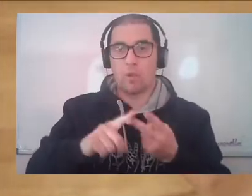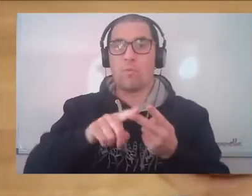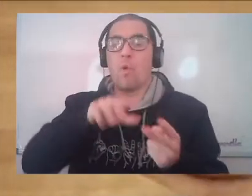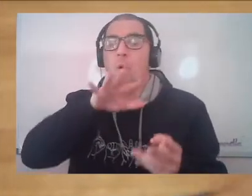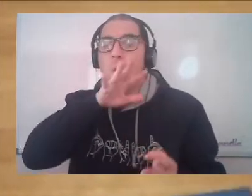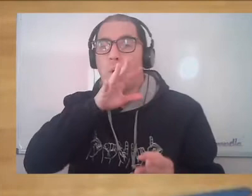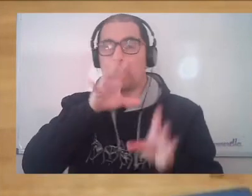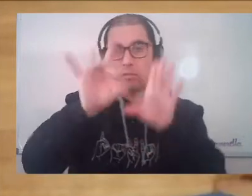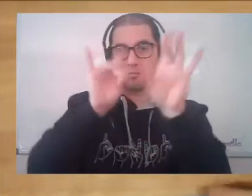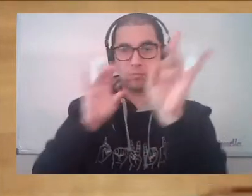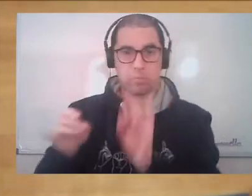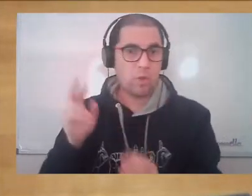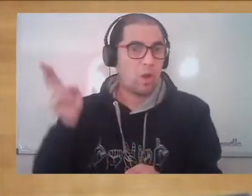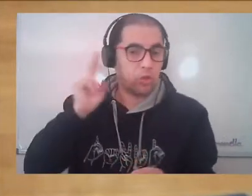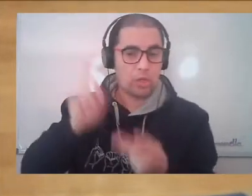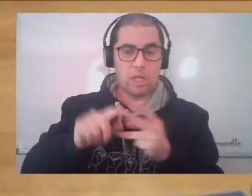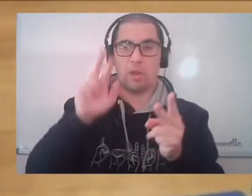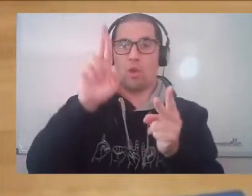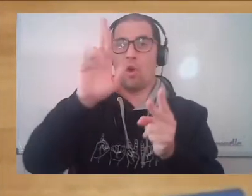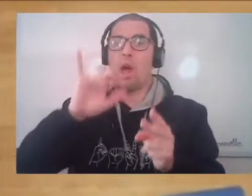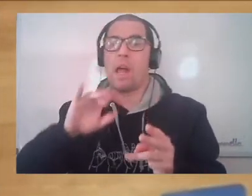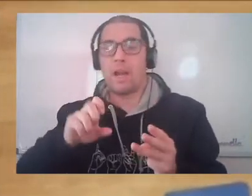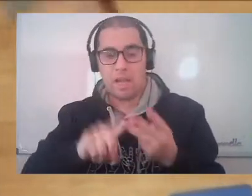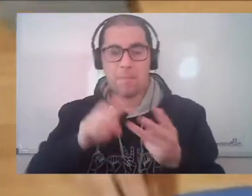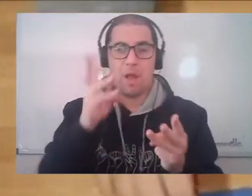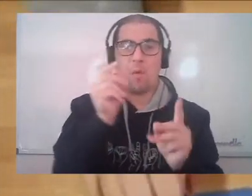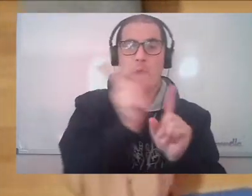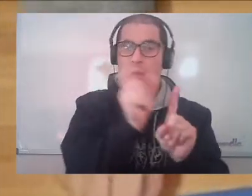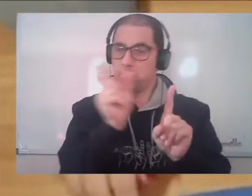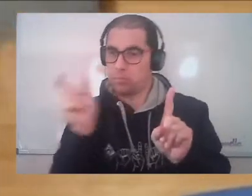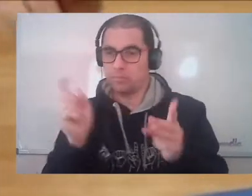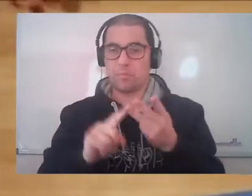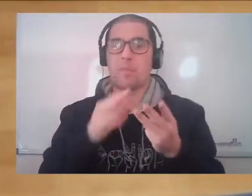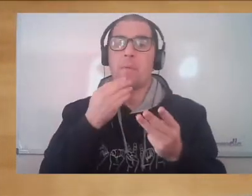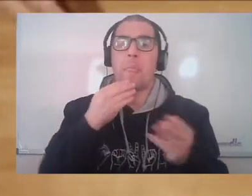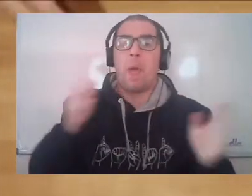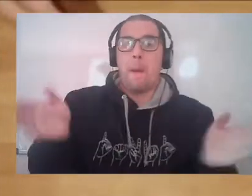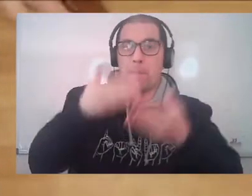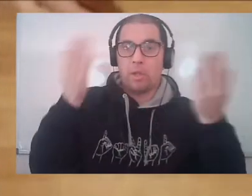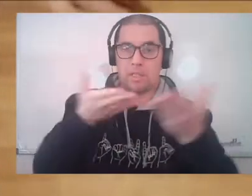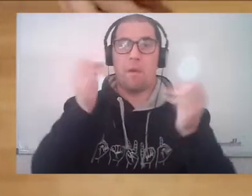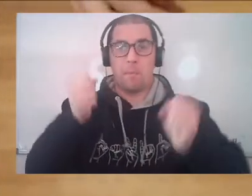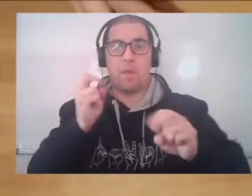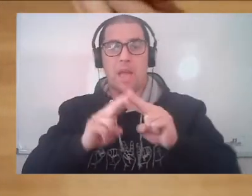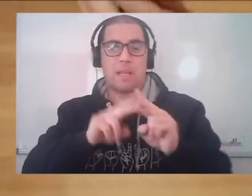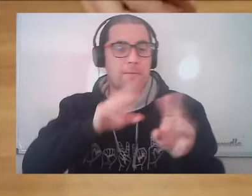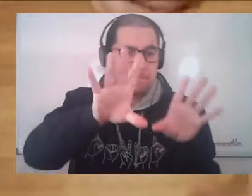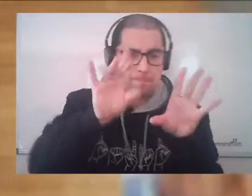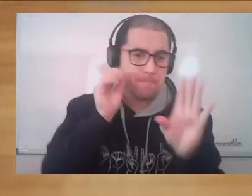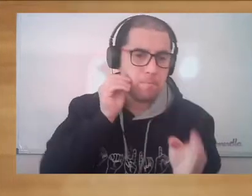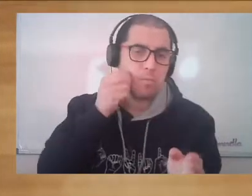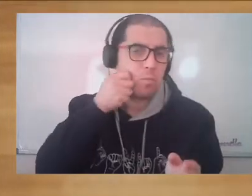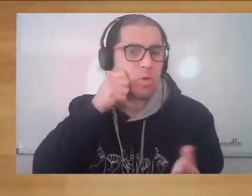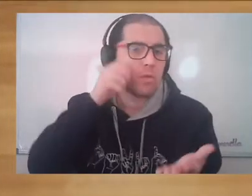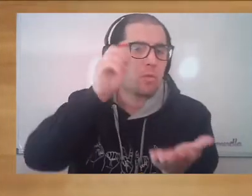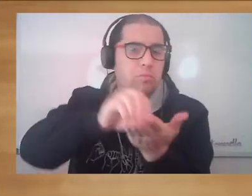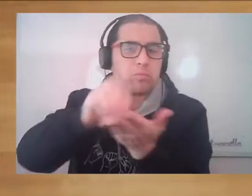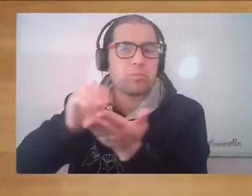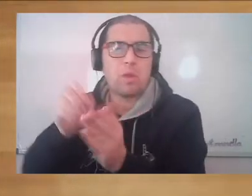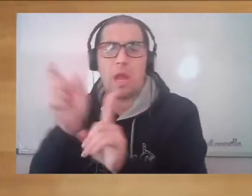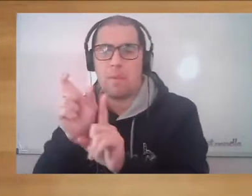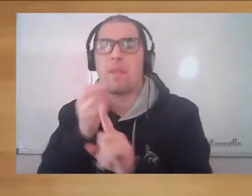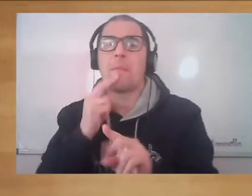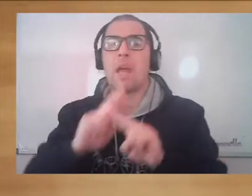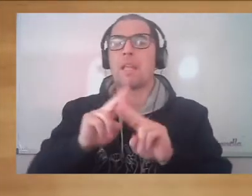de la identificación de sonidos rimas y cantidad de sílabas además de potenciar la capacidad de dar significado a las palabras y